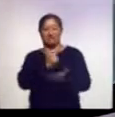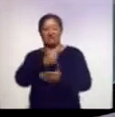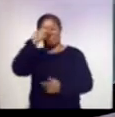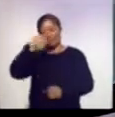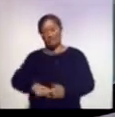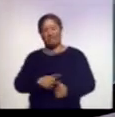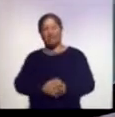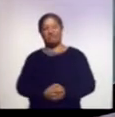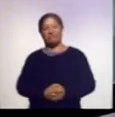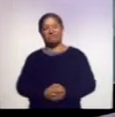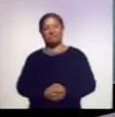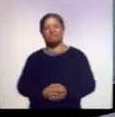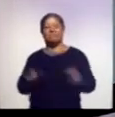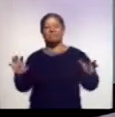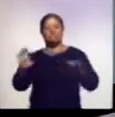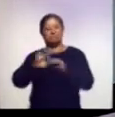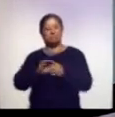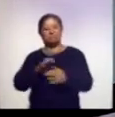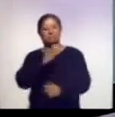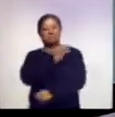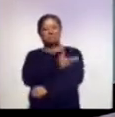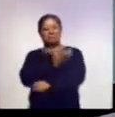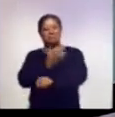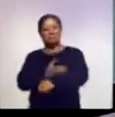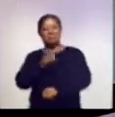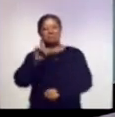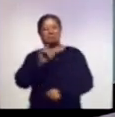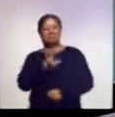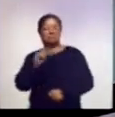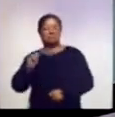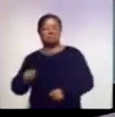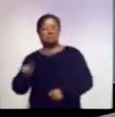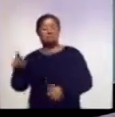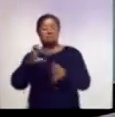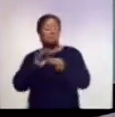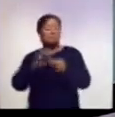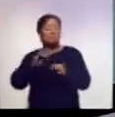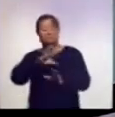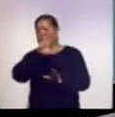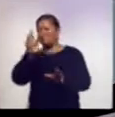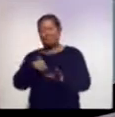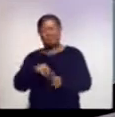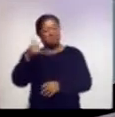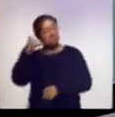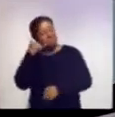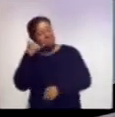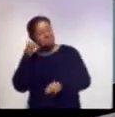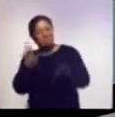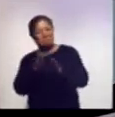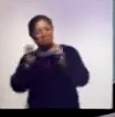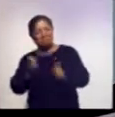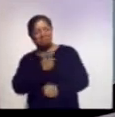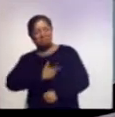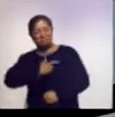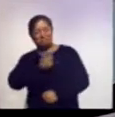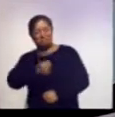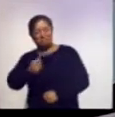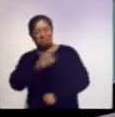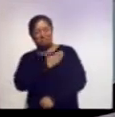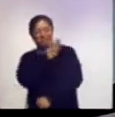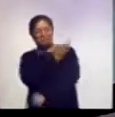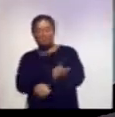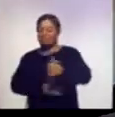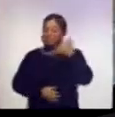México. Nos enlazamos con mi compañera Lorena Temolzin, quien tiene todos los detalles. Lorena, ¿cómo estás? Qué gusto saludarte. Muy buenas